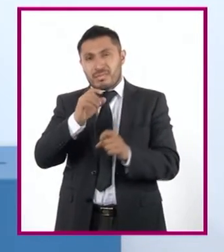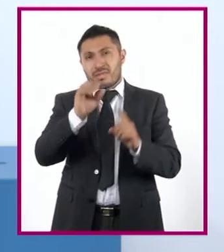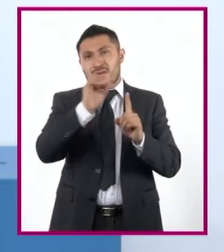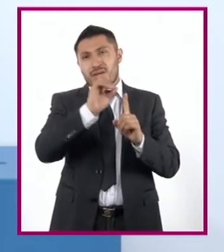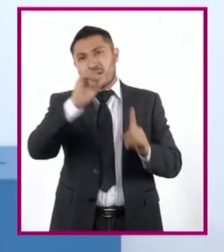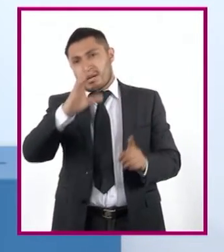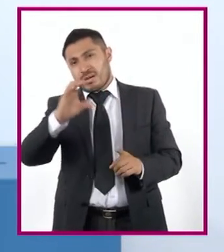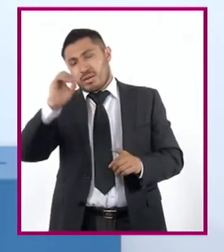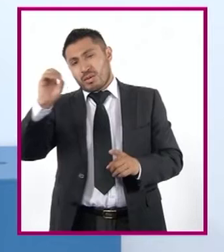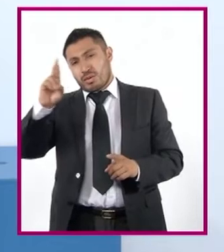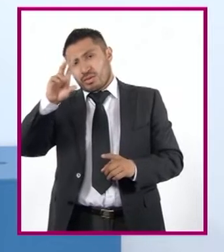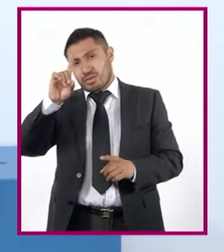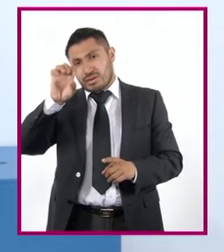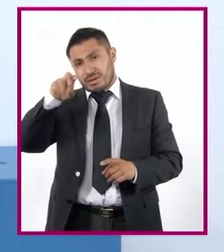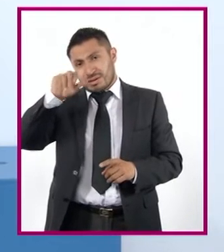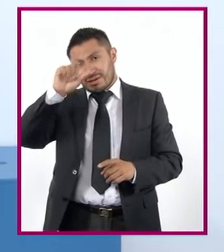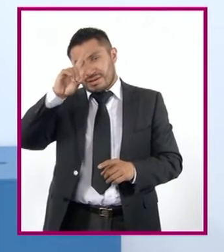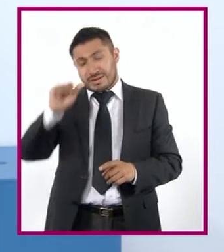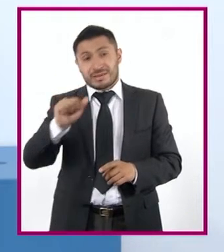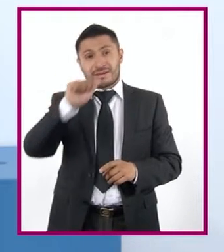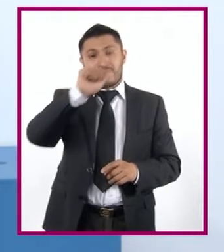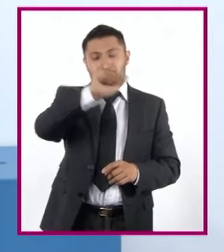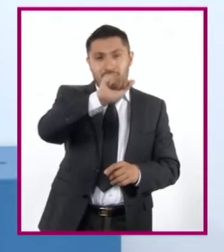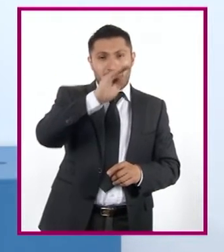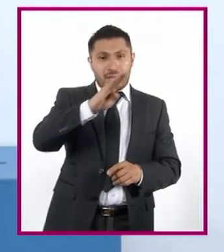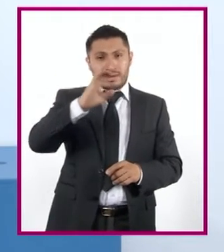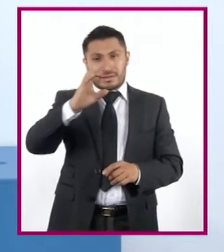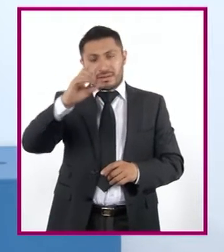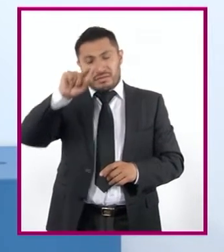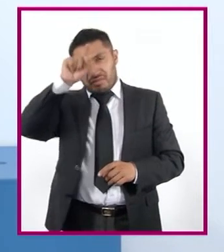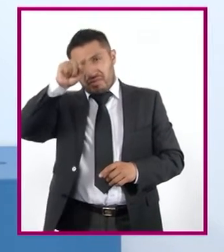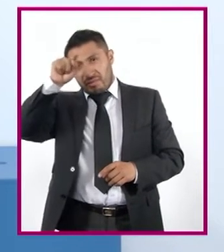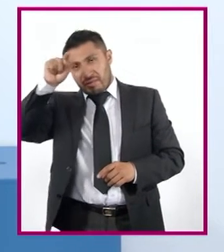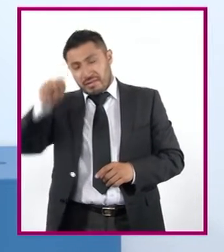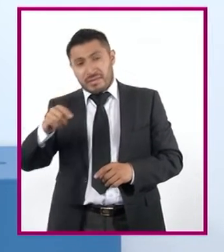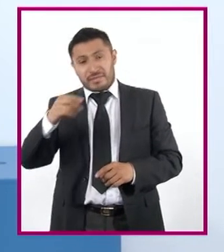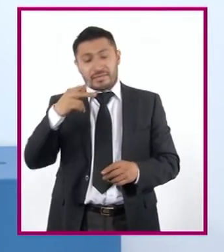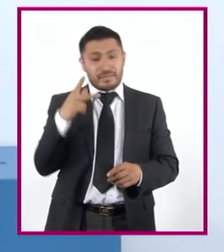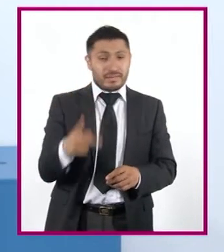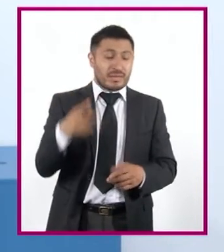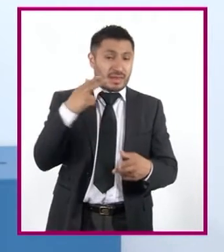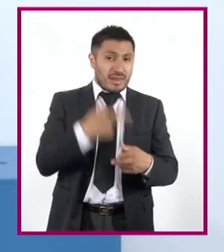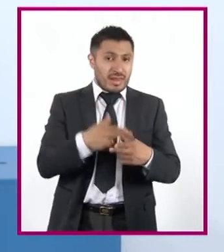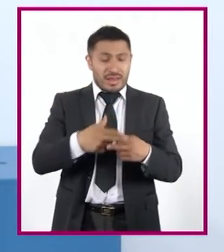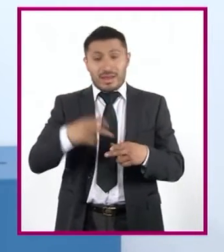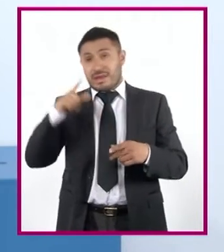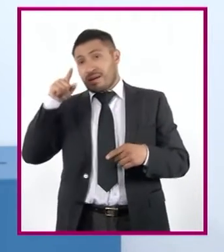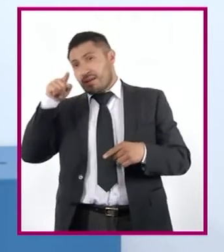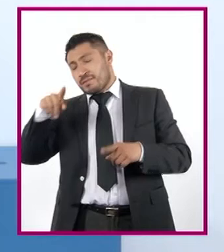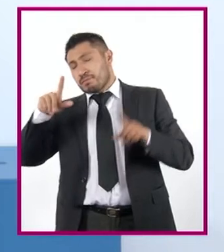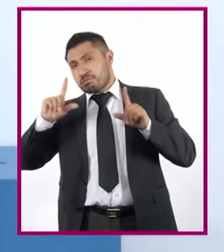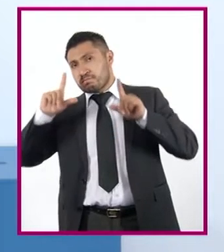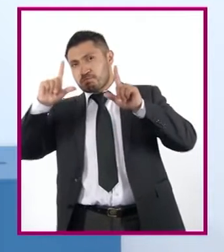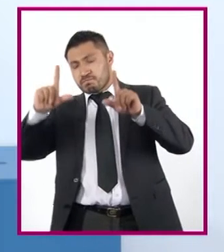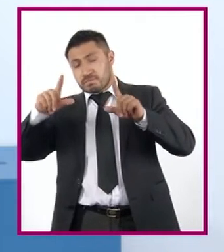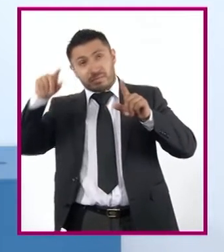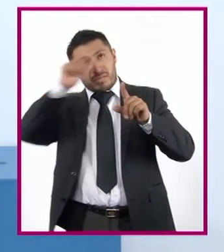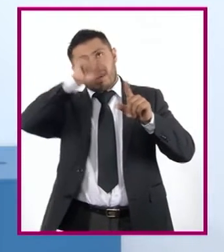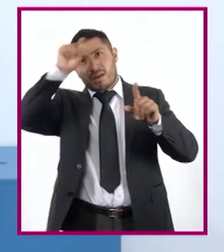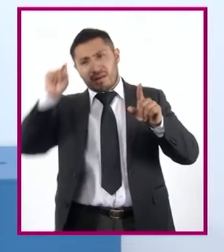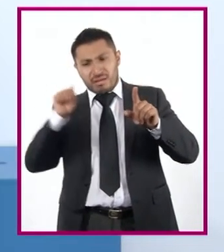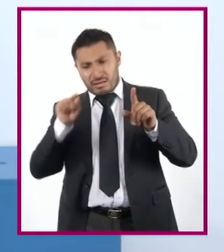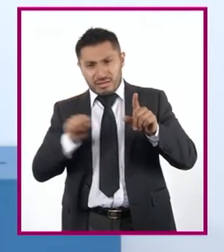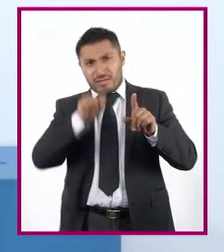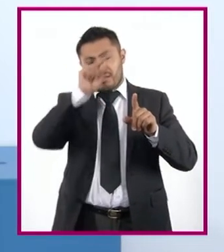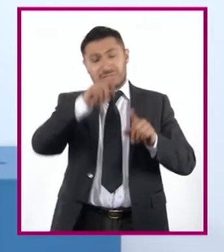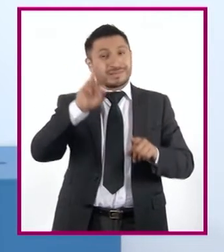A', B', C', hasta I' en el plano cartesiano y únanlos. Recuerden que tiene que